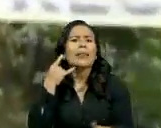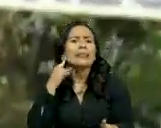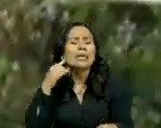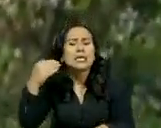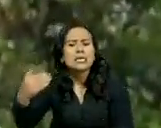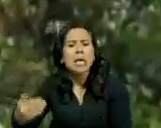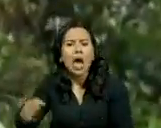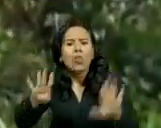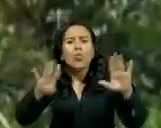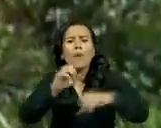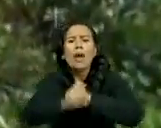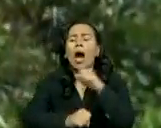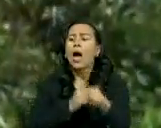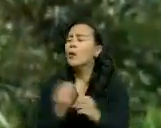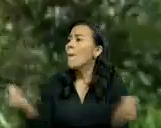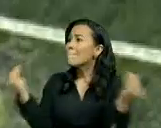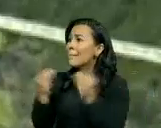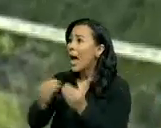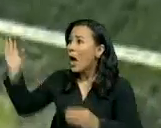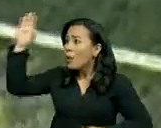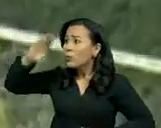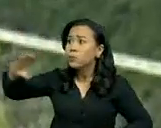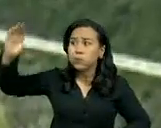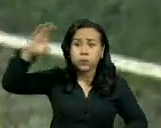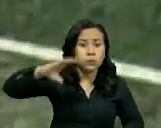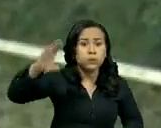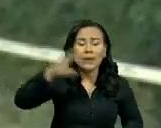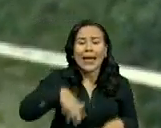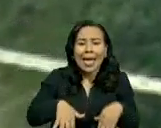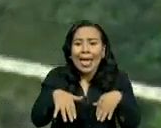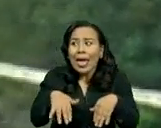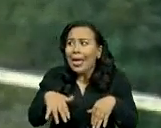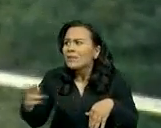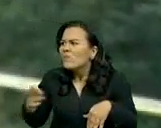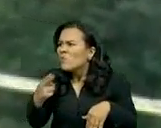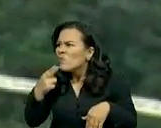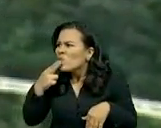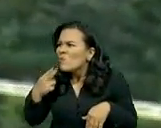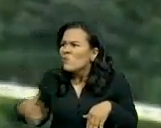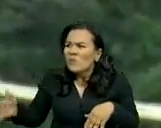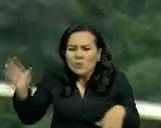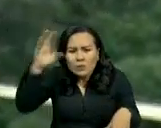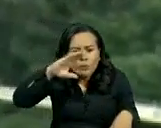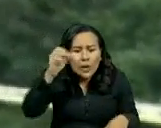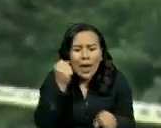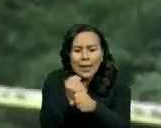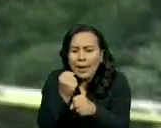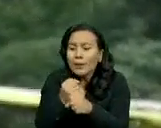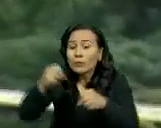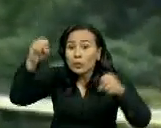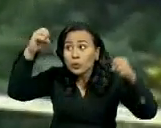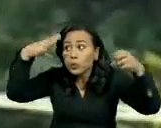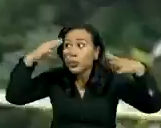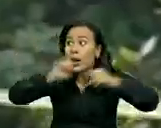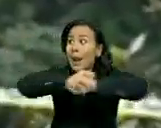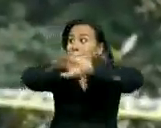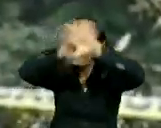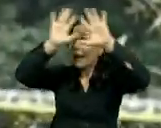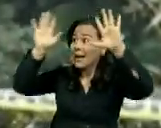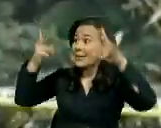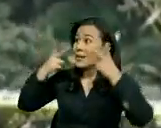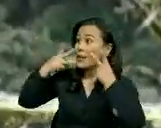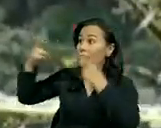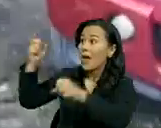años activó nuevamente a los equipos. Incluso canes expertos en búsqueda se sumaron al trabajo. Con la luz del nuevo día, las labores